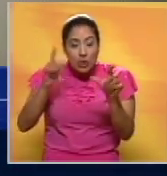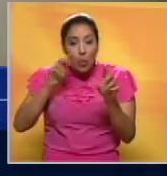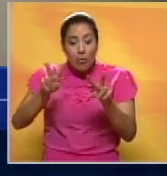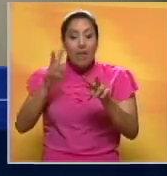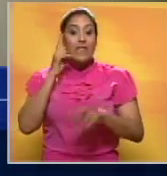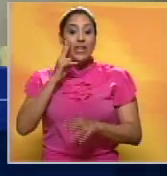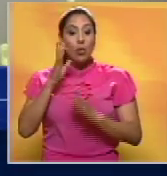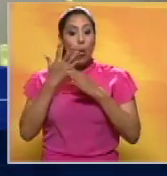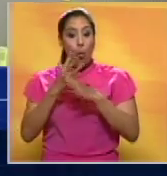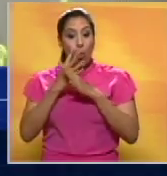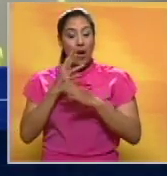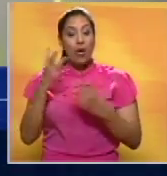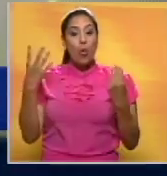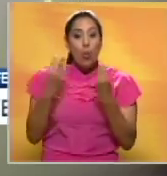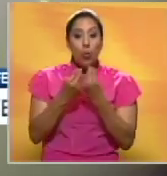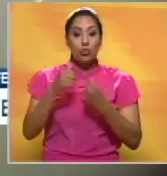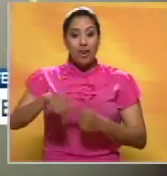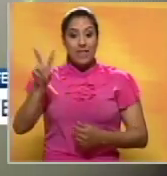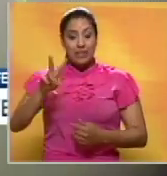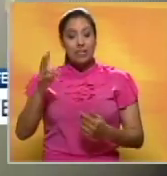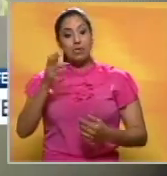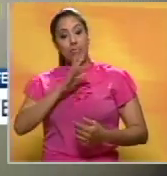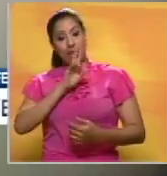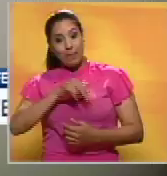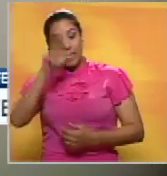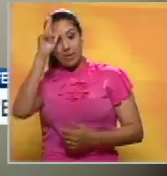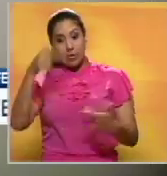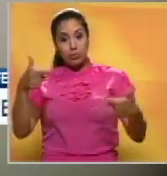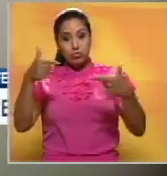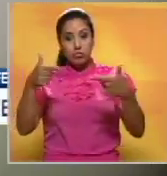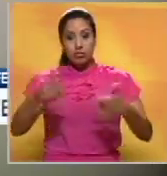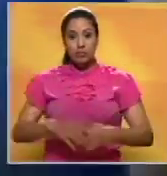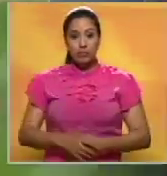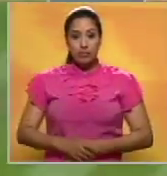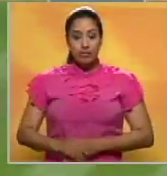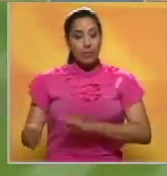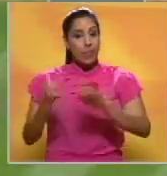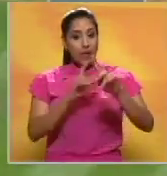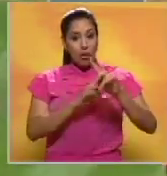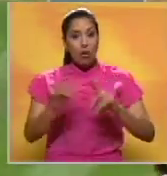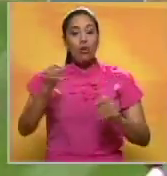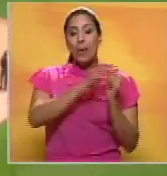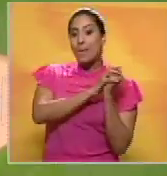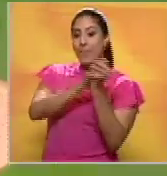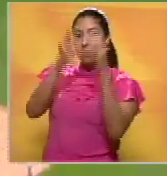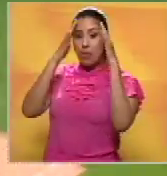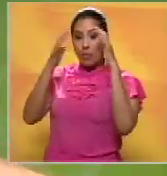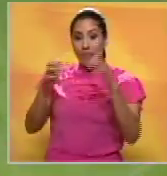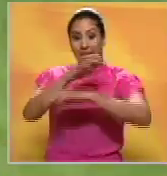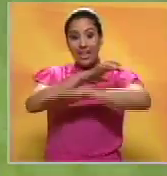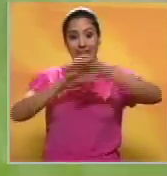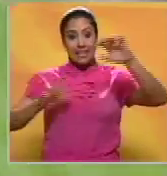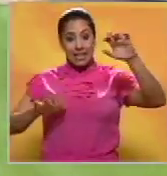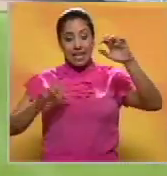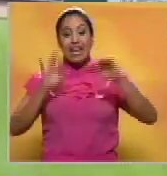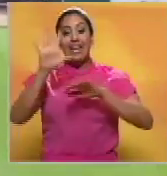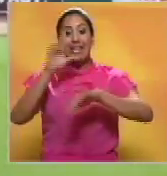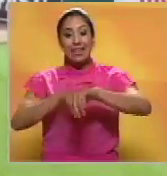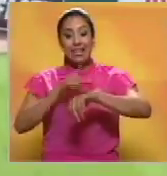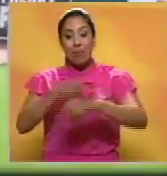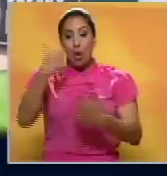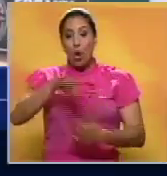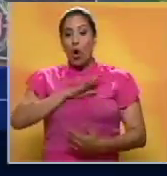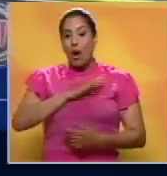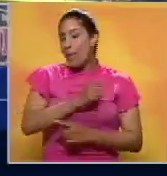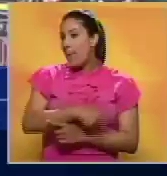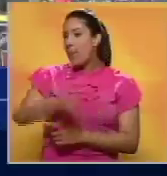la Vinotinto junto al equipo campeón de Venevisión. Béisbol de Grandes Ligas, Tigres ante Orioles, quinto inning y Víctor